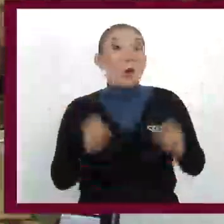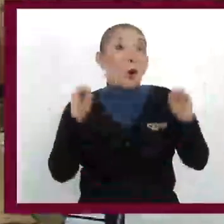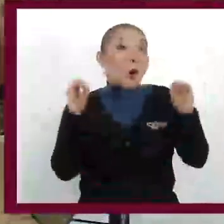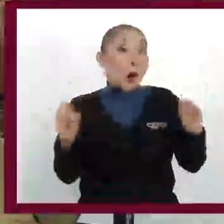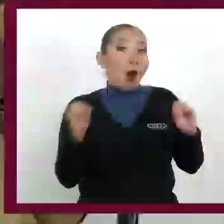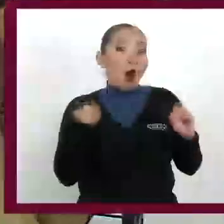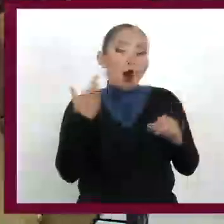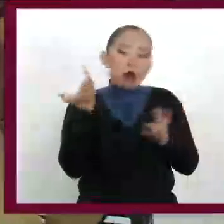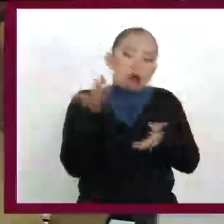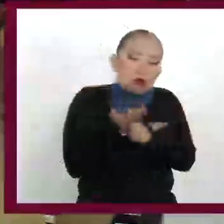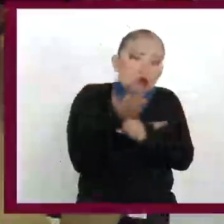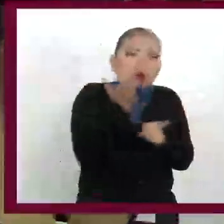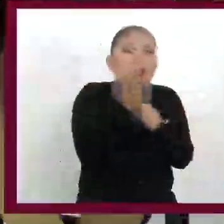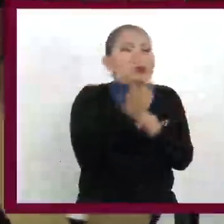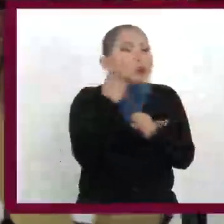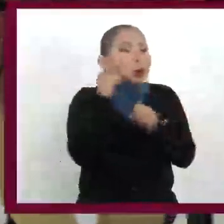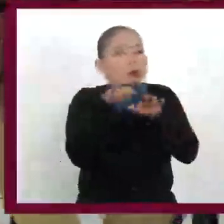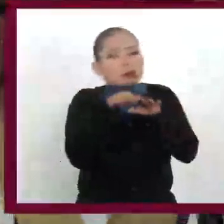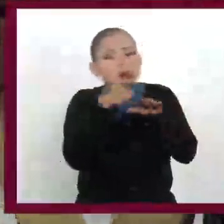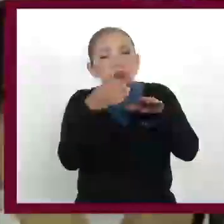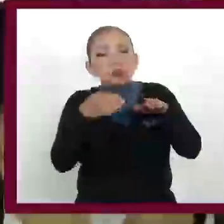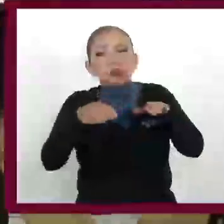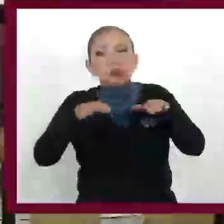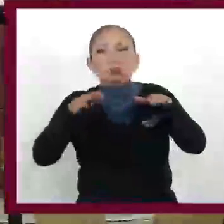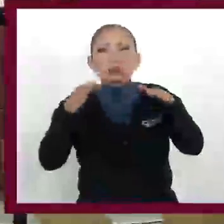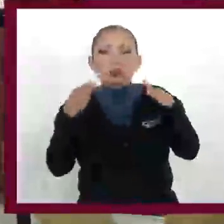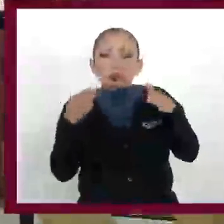O de forma moderada.